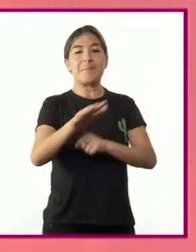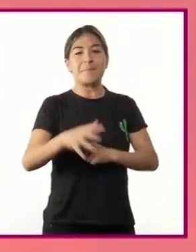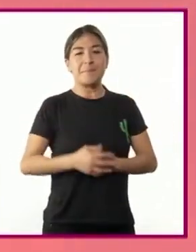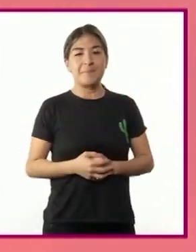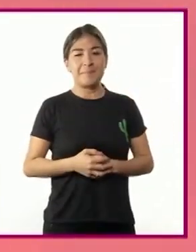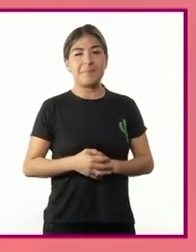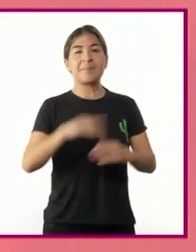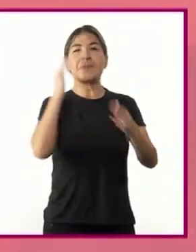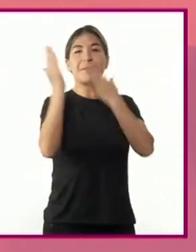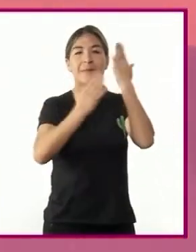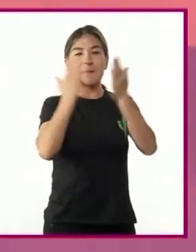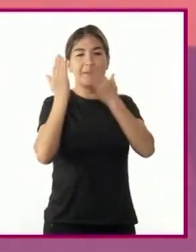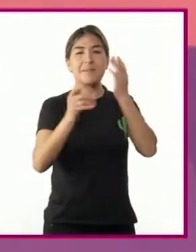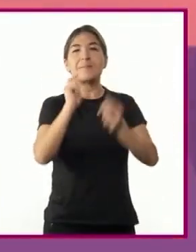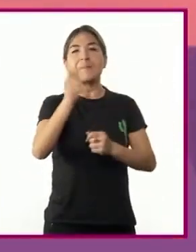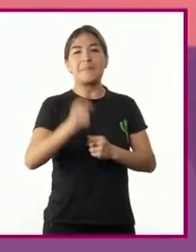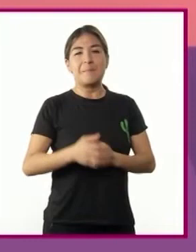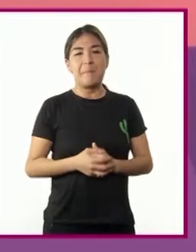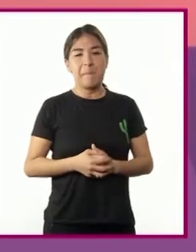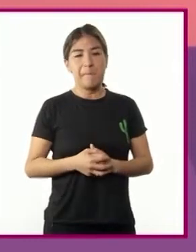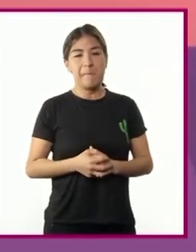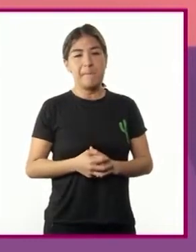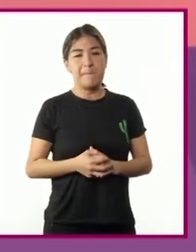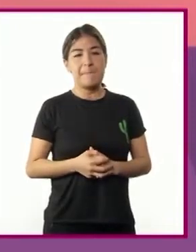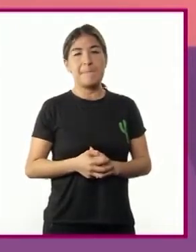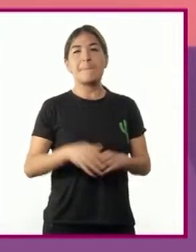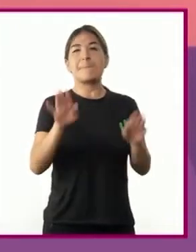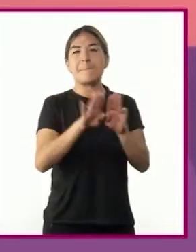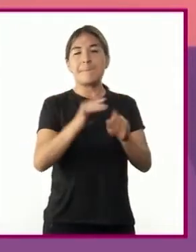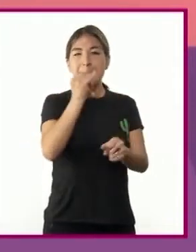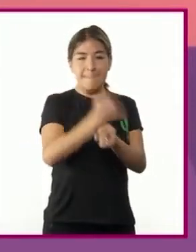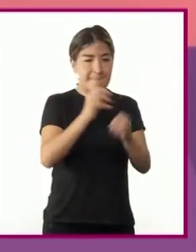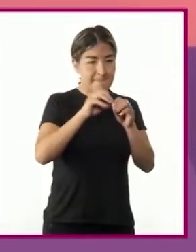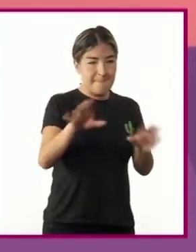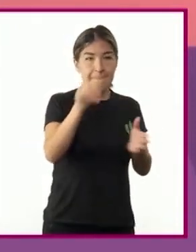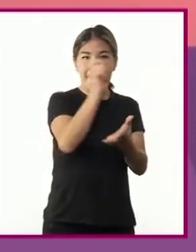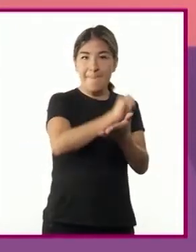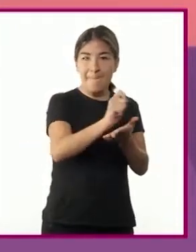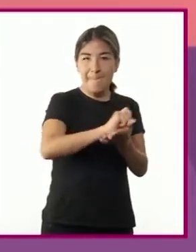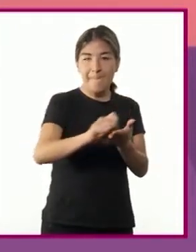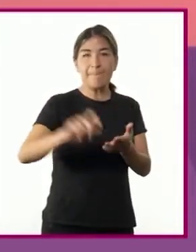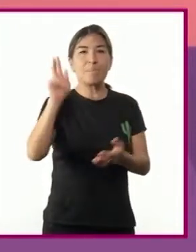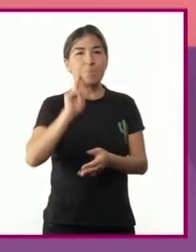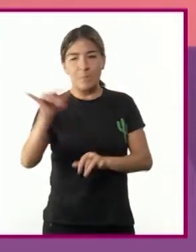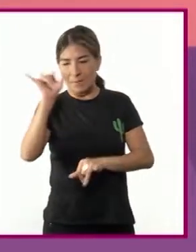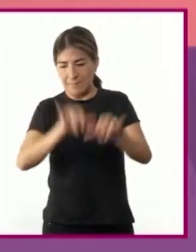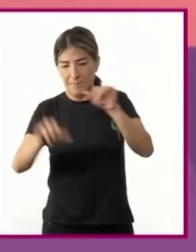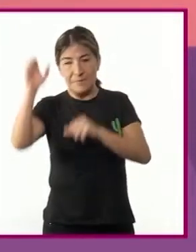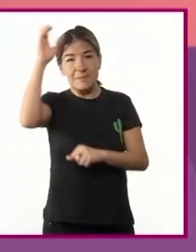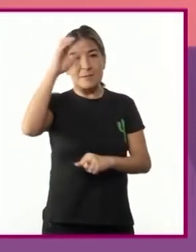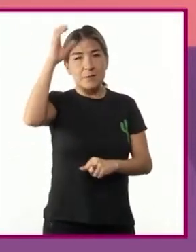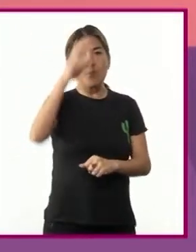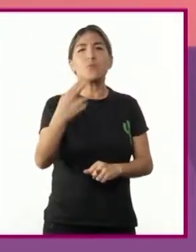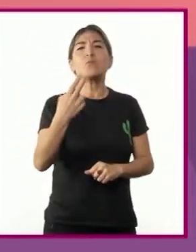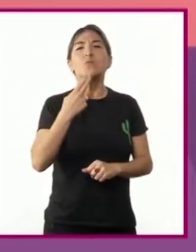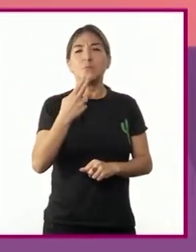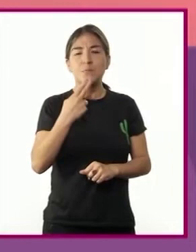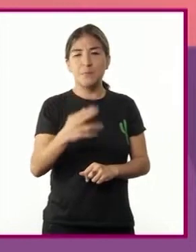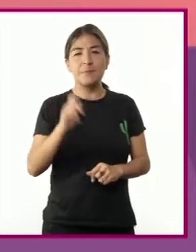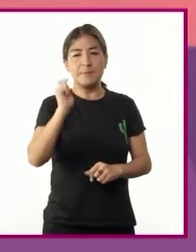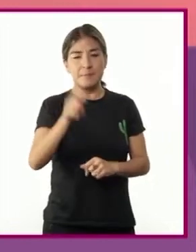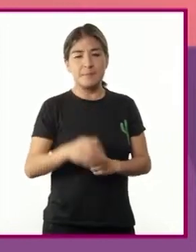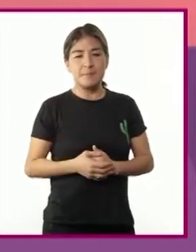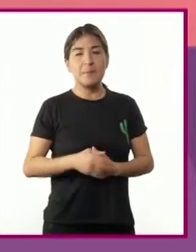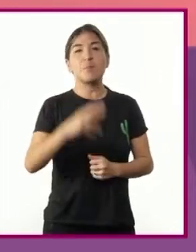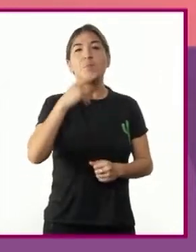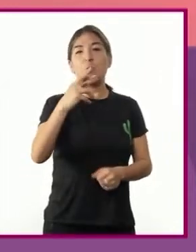que estudiaremos es: elabora informes de experimentos científicos utilizando adecuadamente